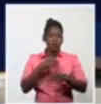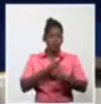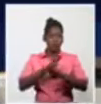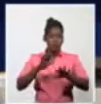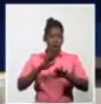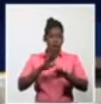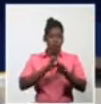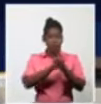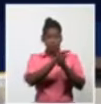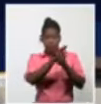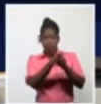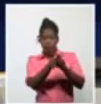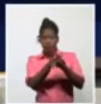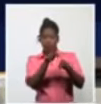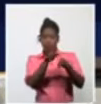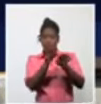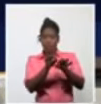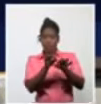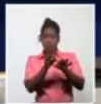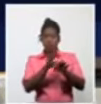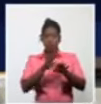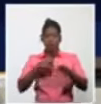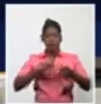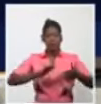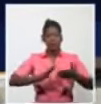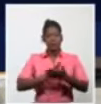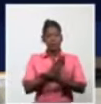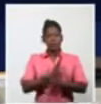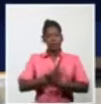No ha habido tiempo, ¿no?